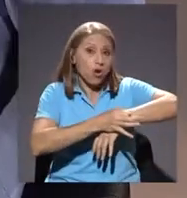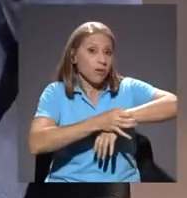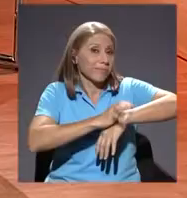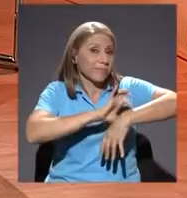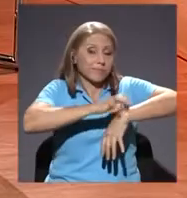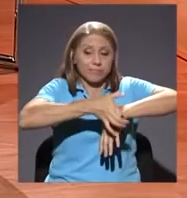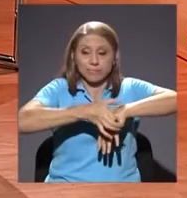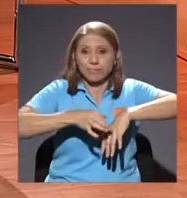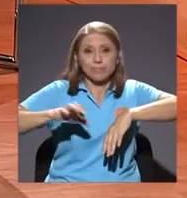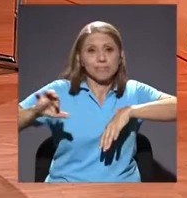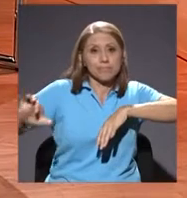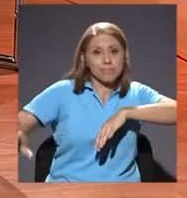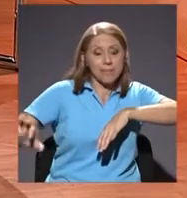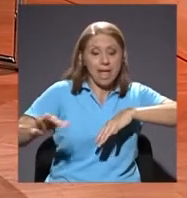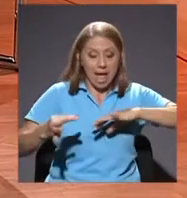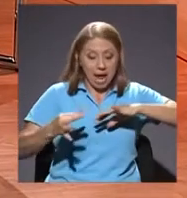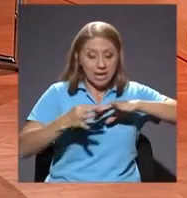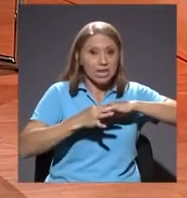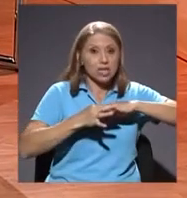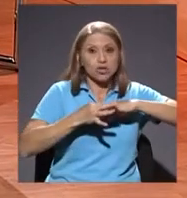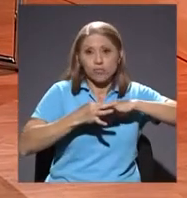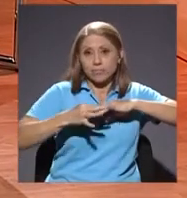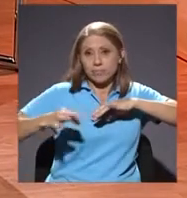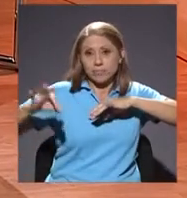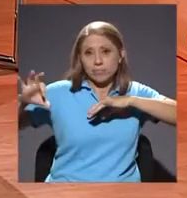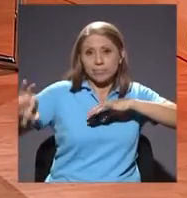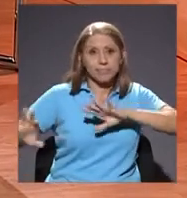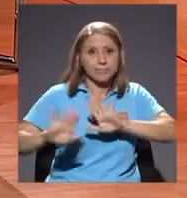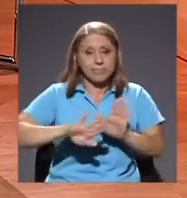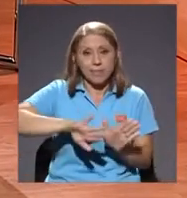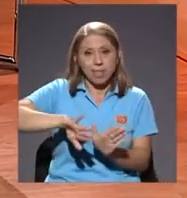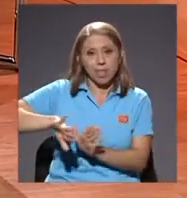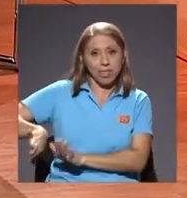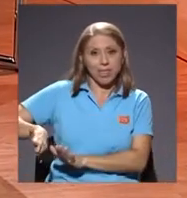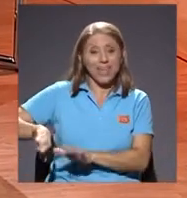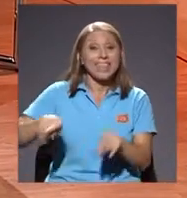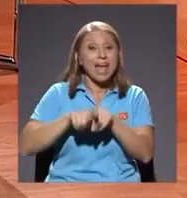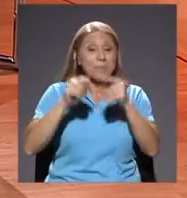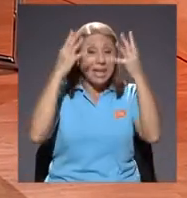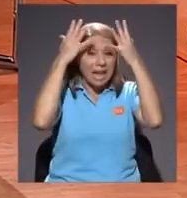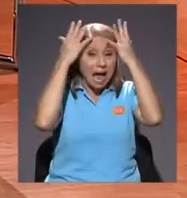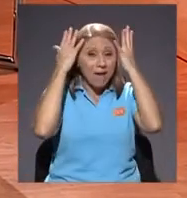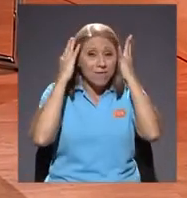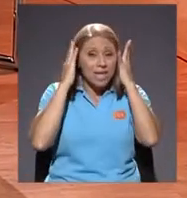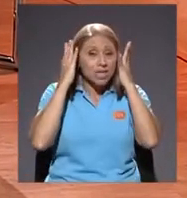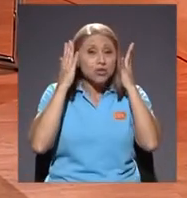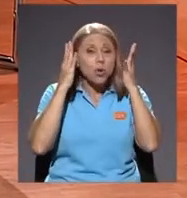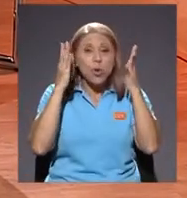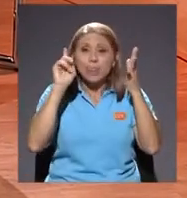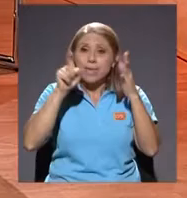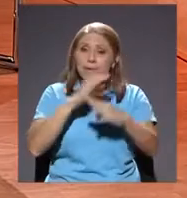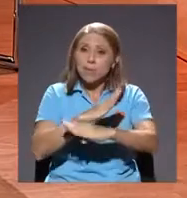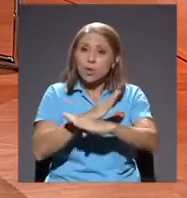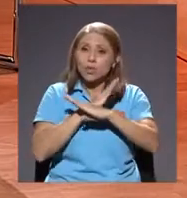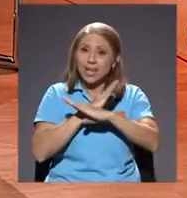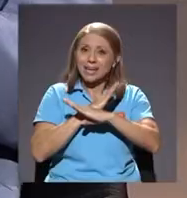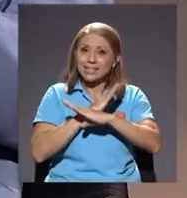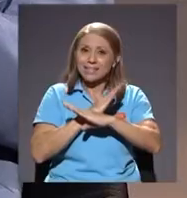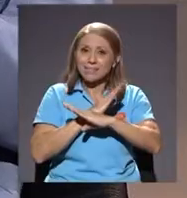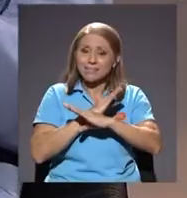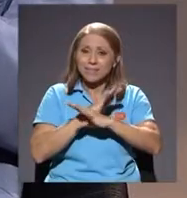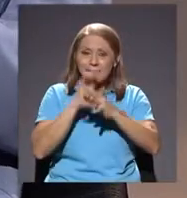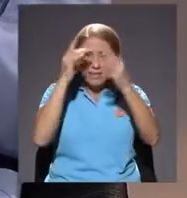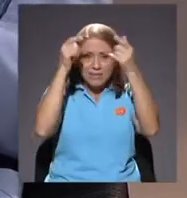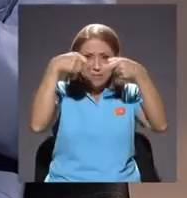protegerse de el cabello para que ningún producto que esté saliendo de